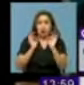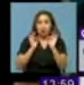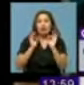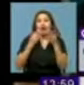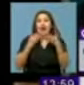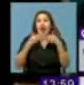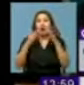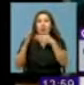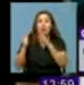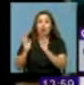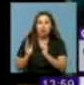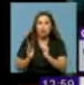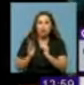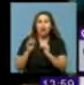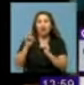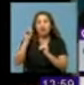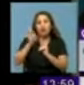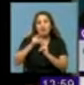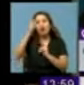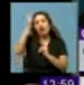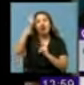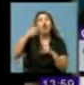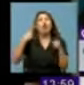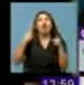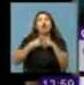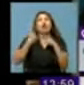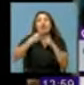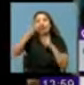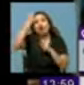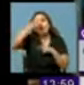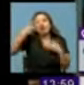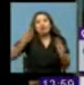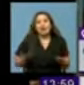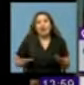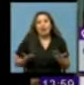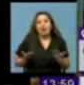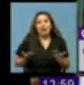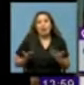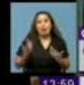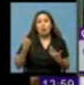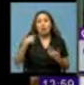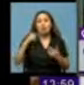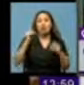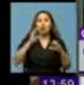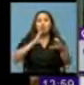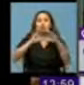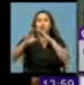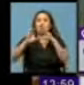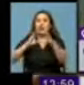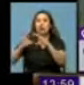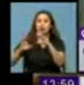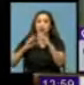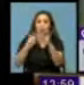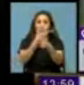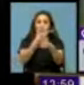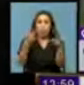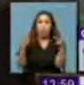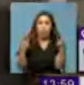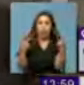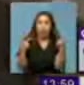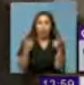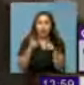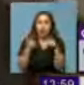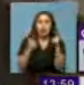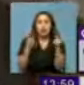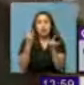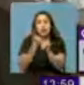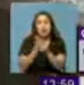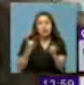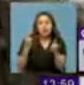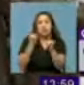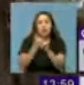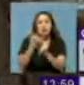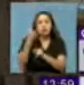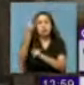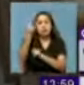apertura, la gente del oficialismo también. Pero como no hay diálogo, no hay sinceridad y hay